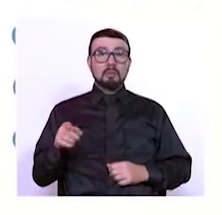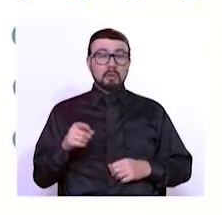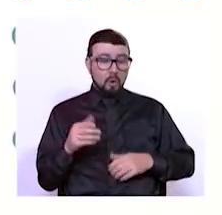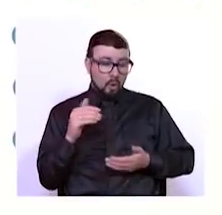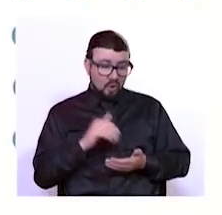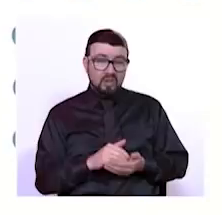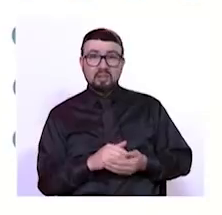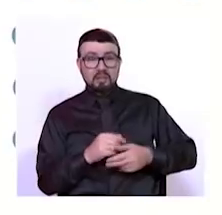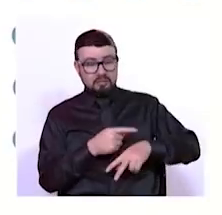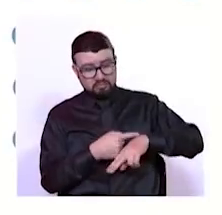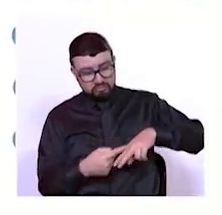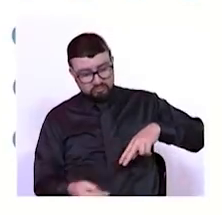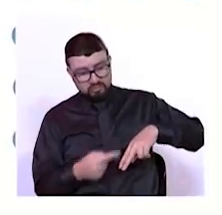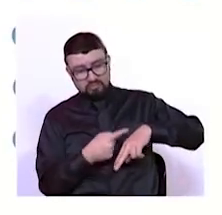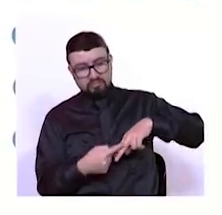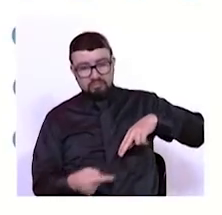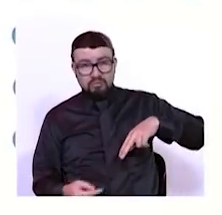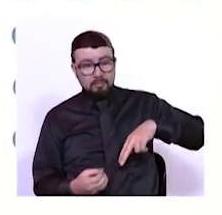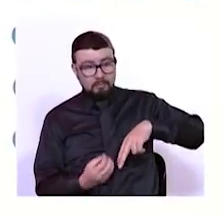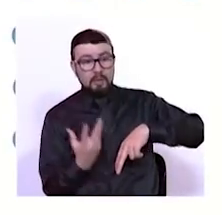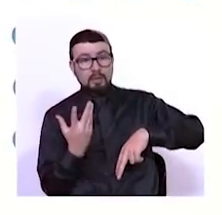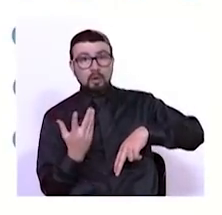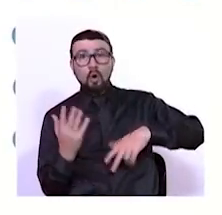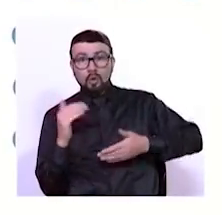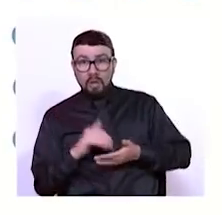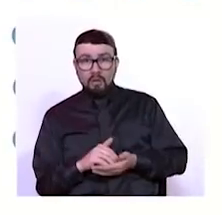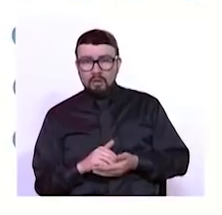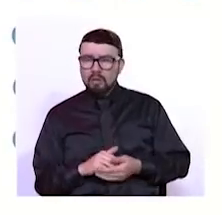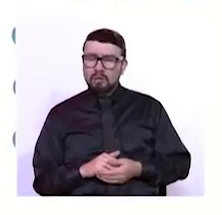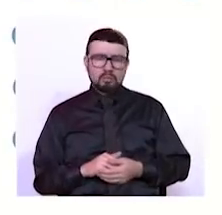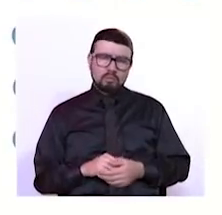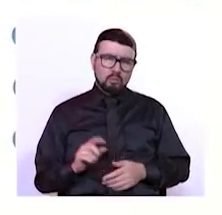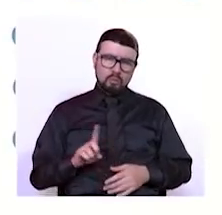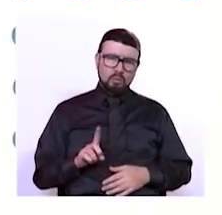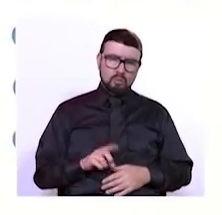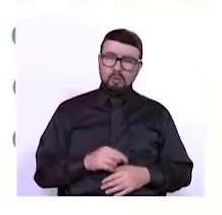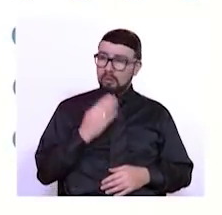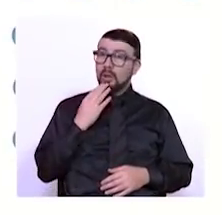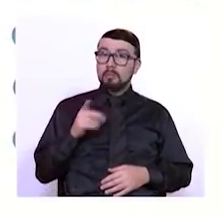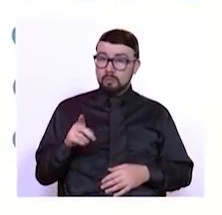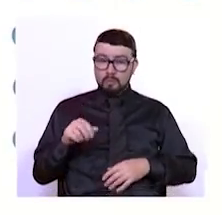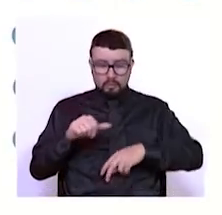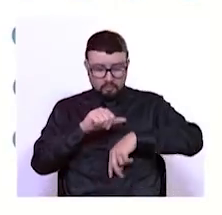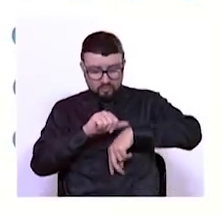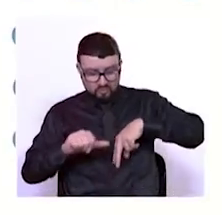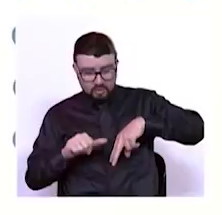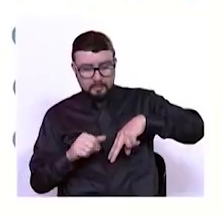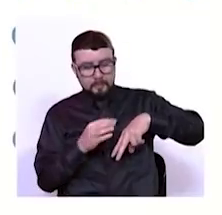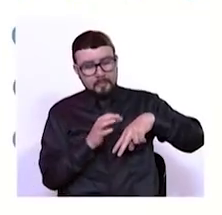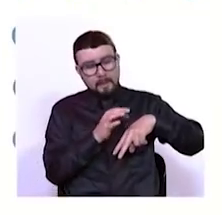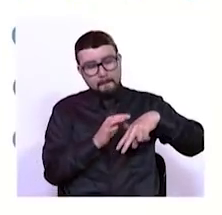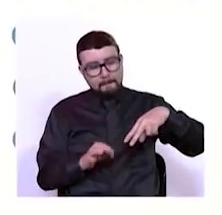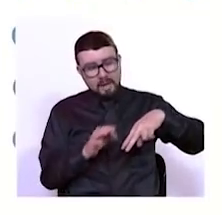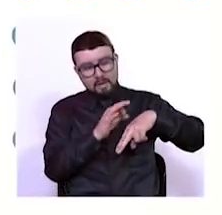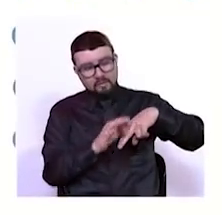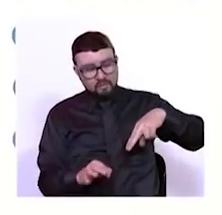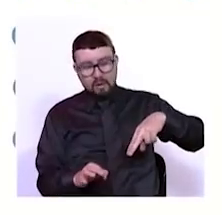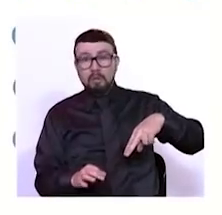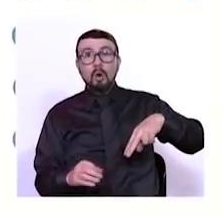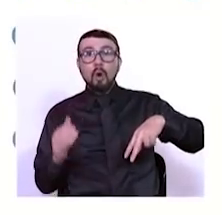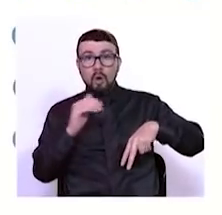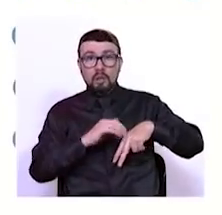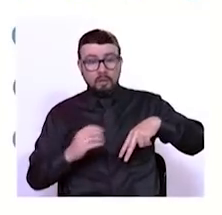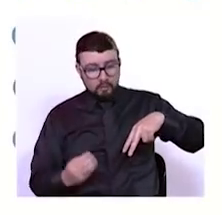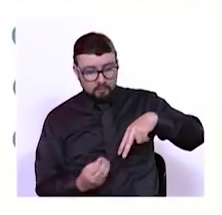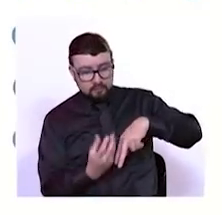vuelven y le aparecen. No vuelven a aparecer las varices. Si yo le hago una safenectomía y le quito la safena, no puede